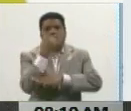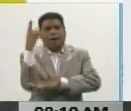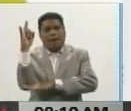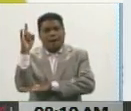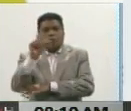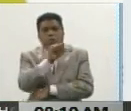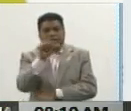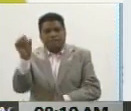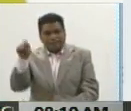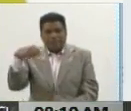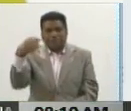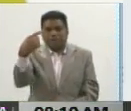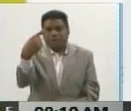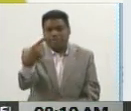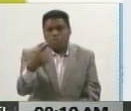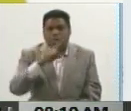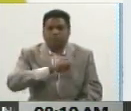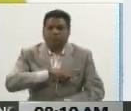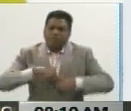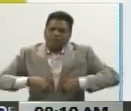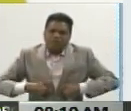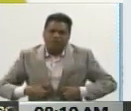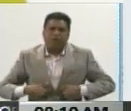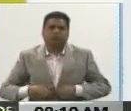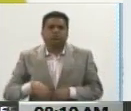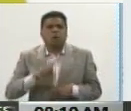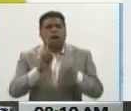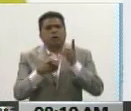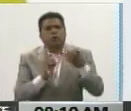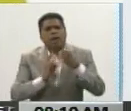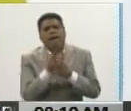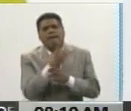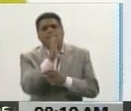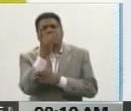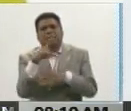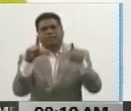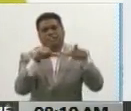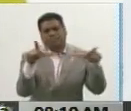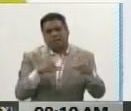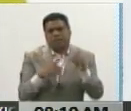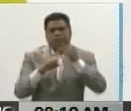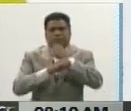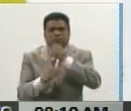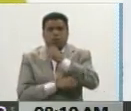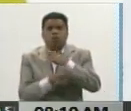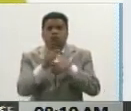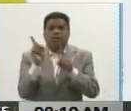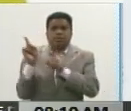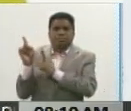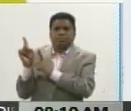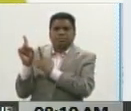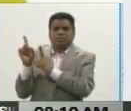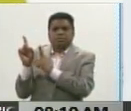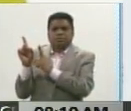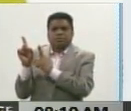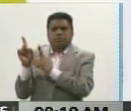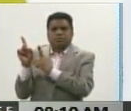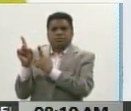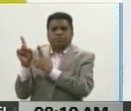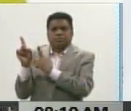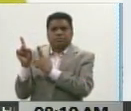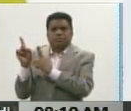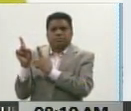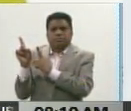posteriores se hicieron esfuerzos de llevar también algunas plantaciones a los parques. Ese es el mapa donde ustedes ya han tenido incidencia y donde han